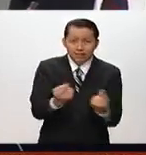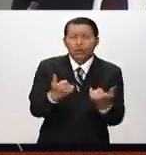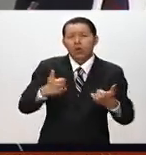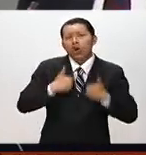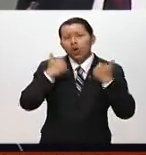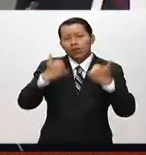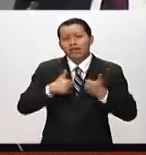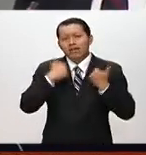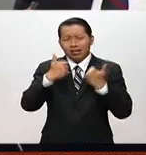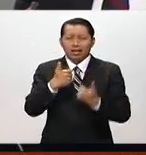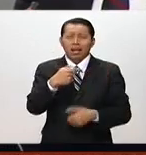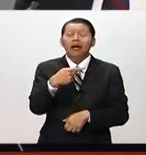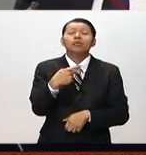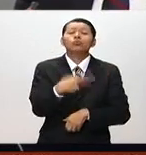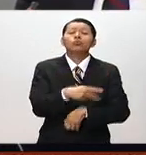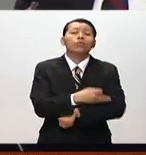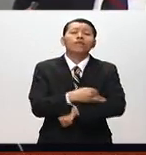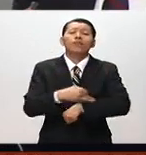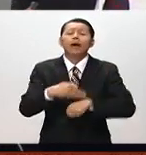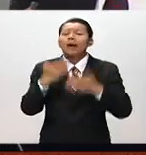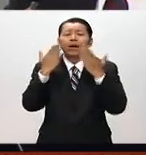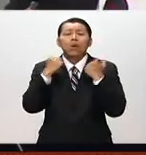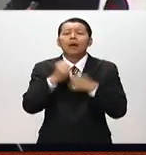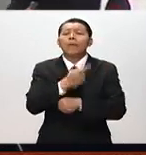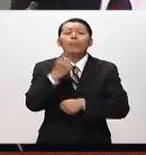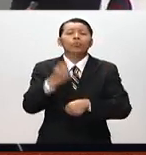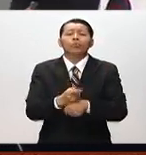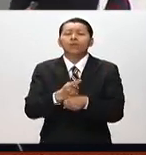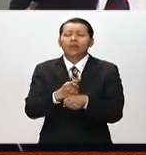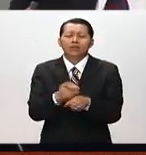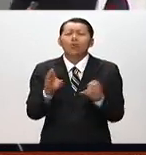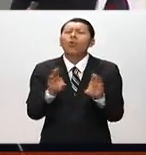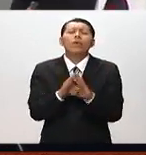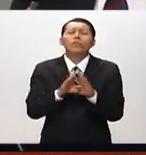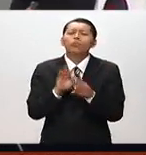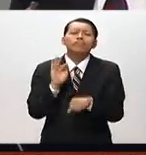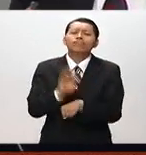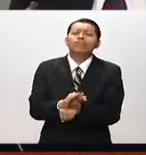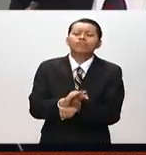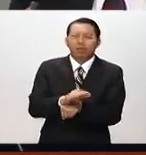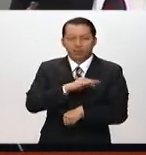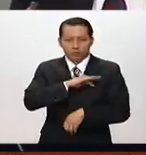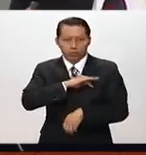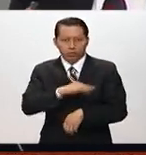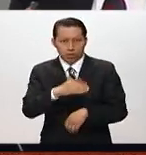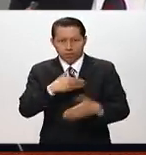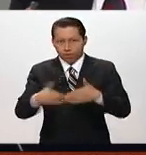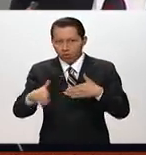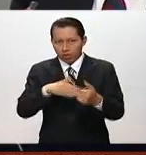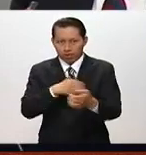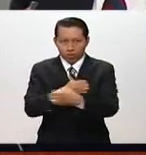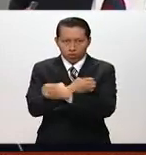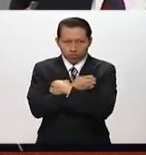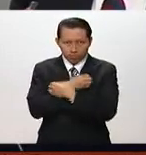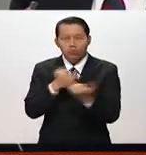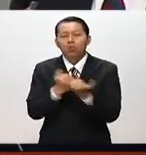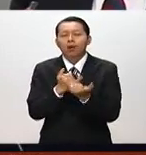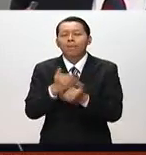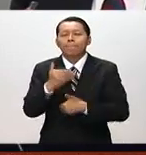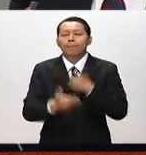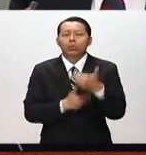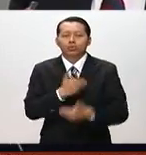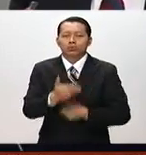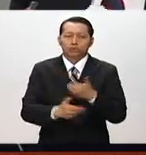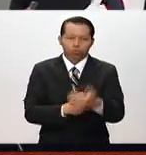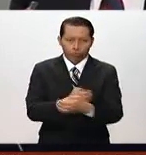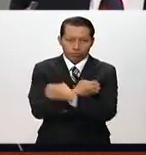de familias que no han tenido oportunidades, pues solamente a través de un modelo educativo y de un proceso educativo que